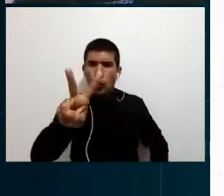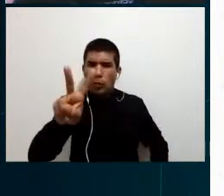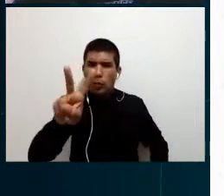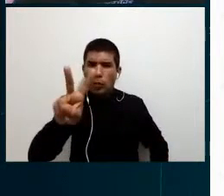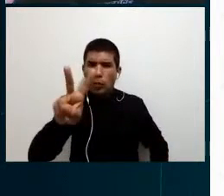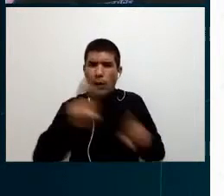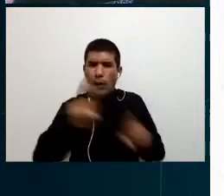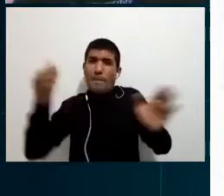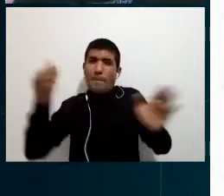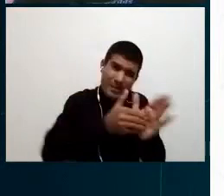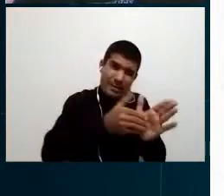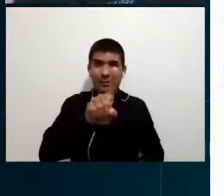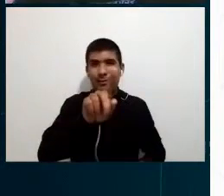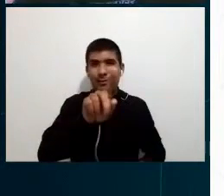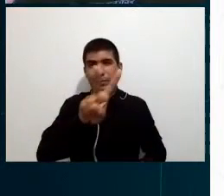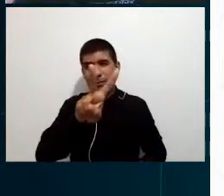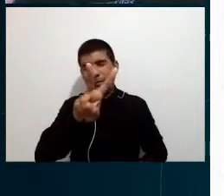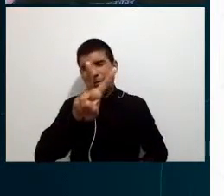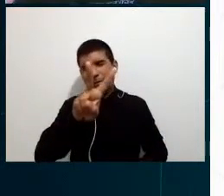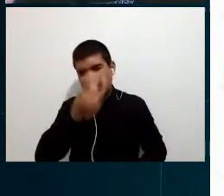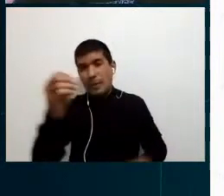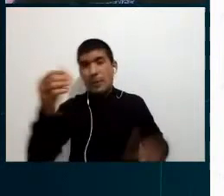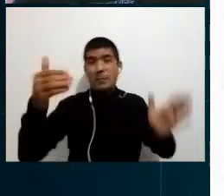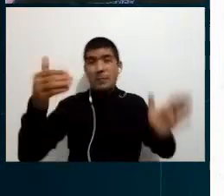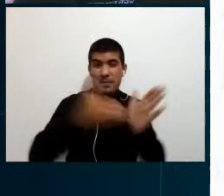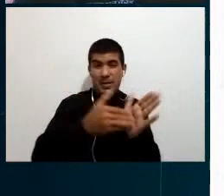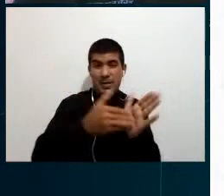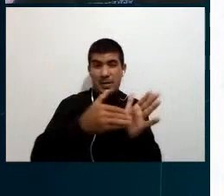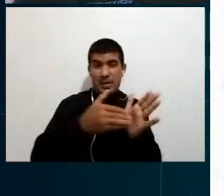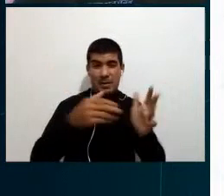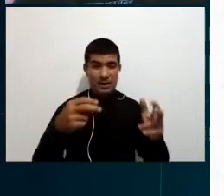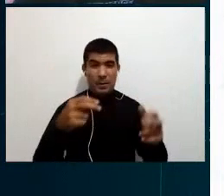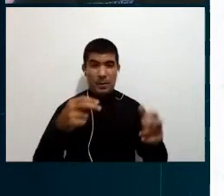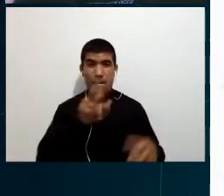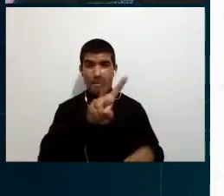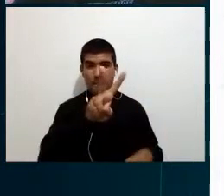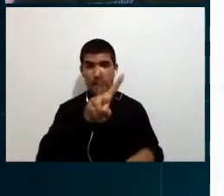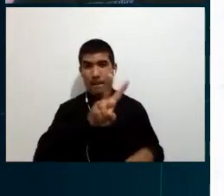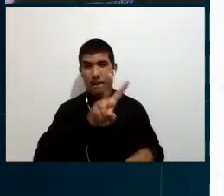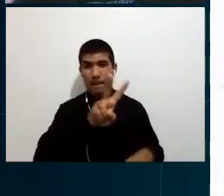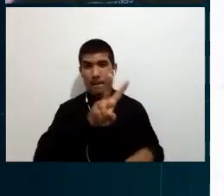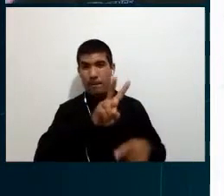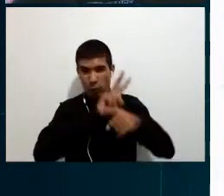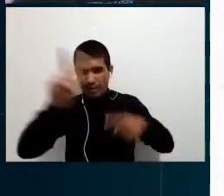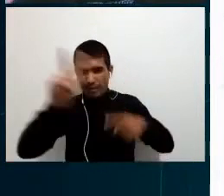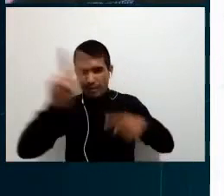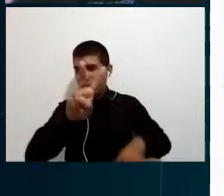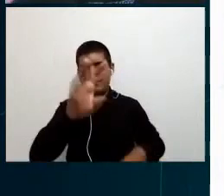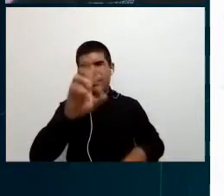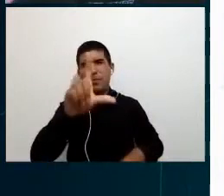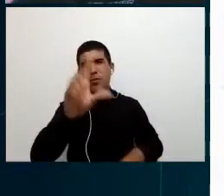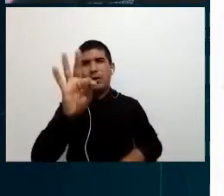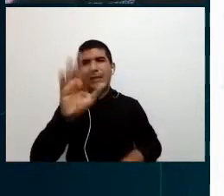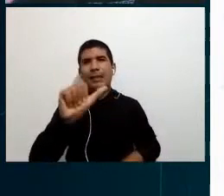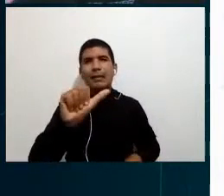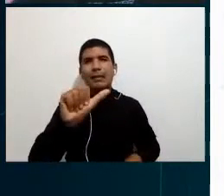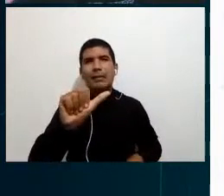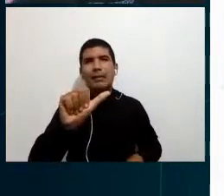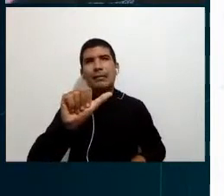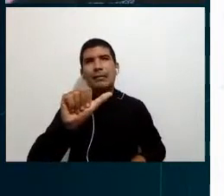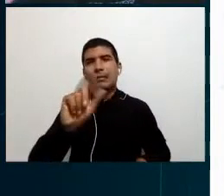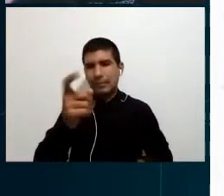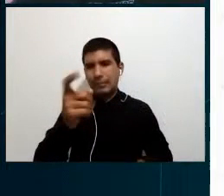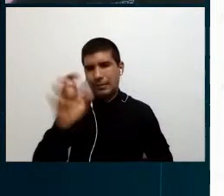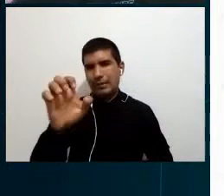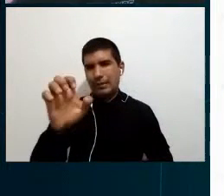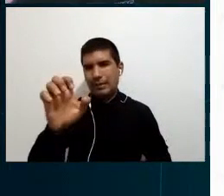son conectadas al sistema de transmisión de Suiza. No son pruebas aisladas, son pruebas que están